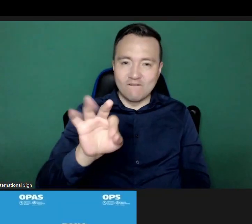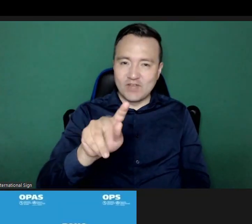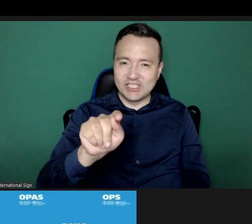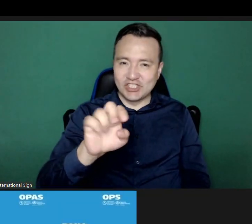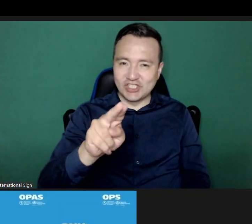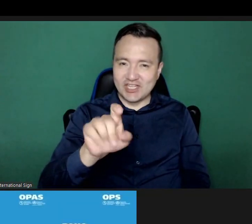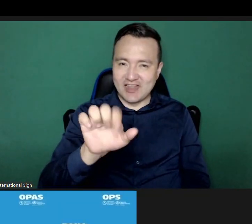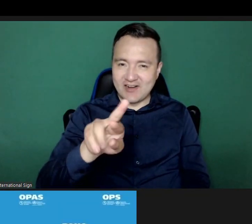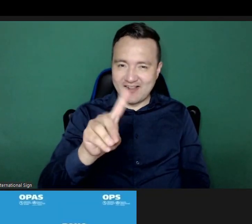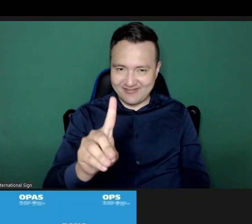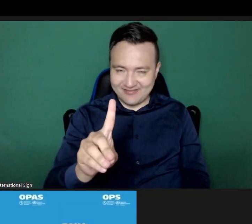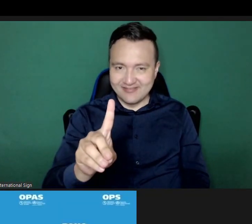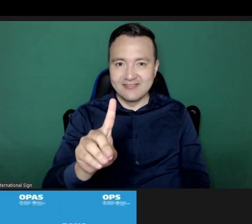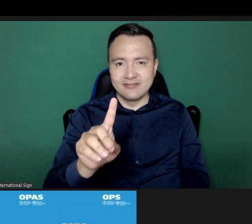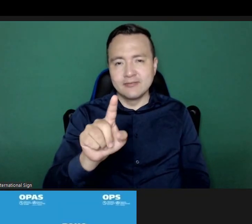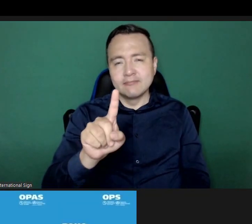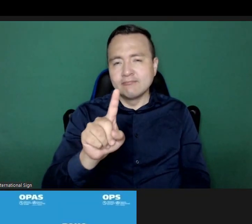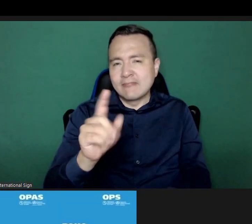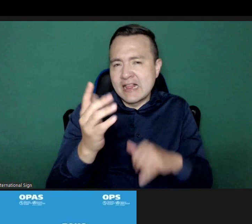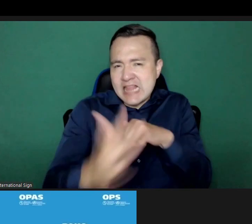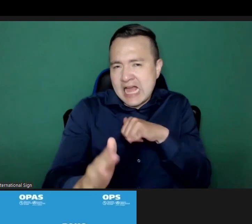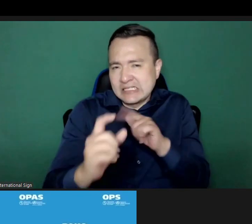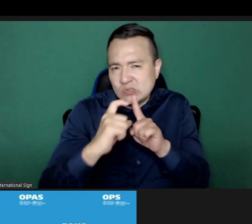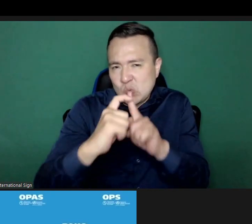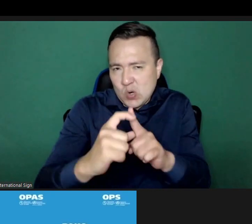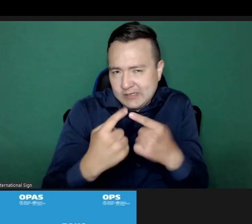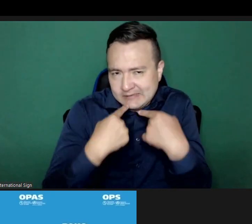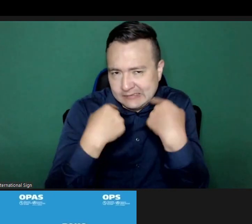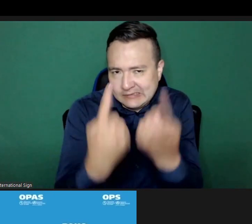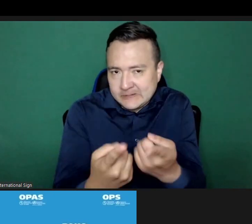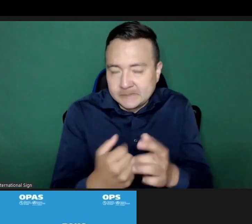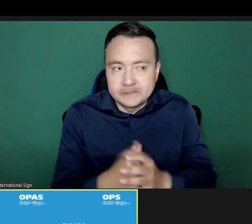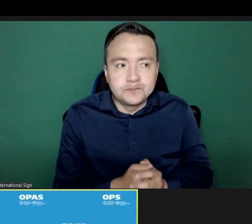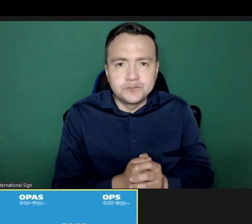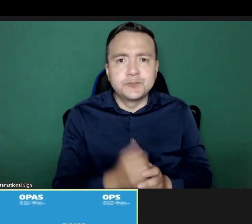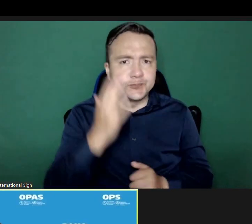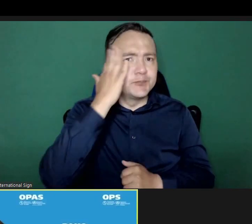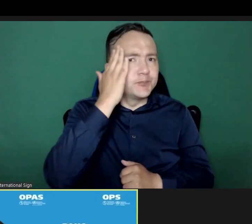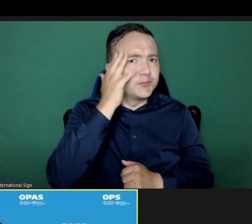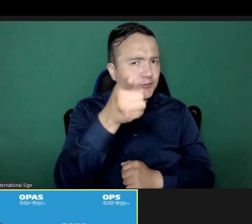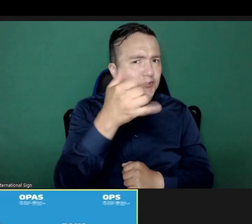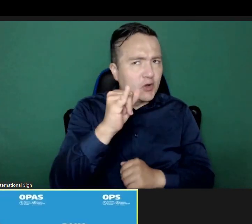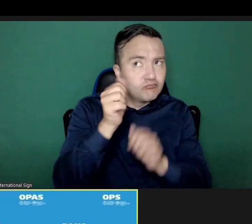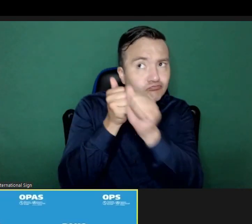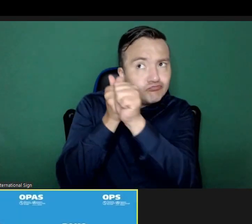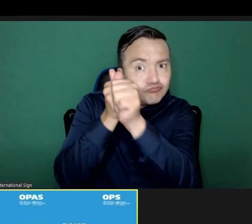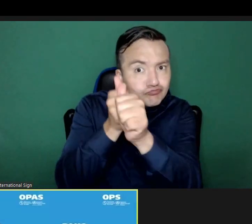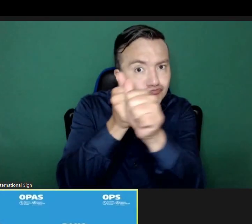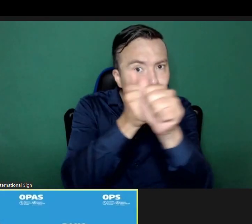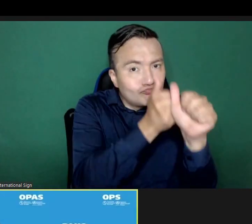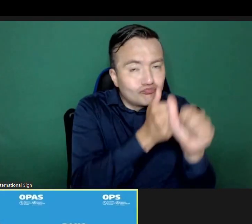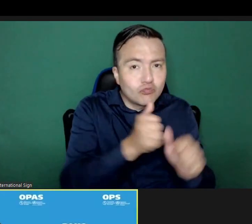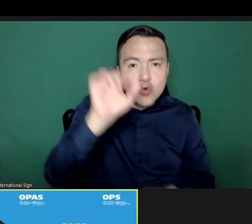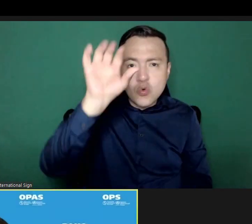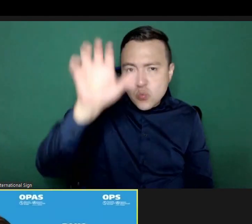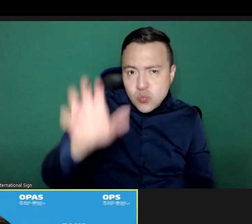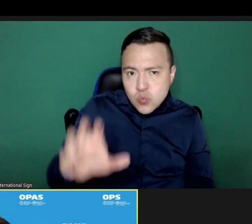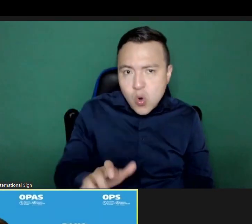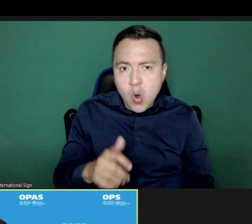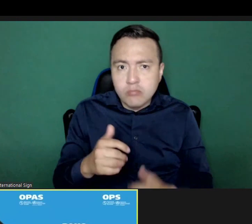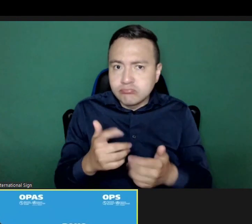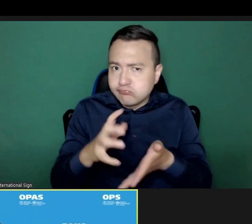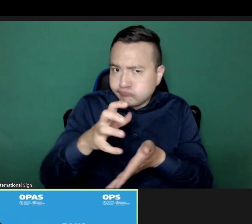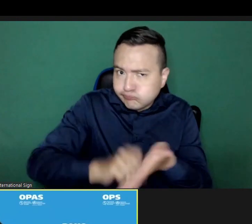mucha experiencia con procesos y con guiar a los países a hacer las inversiones. Le paso la palabra.